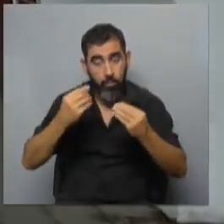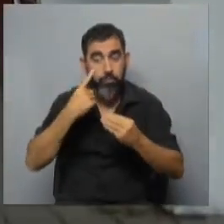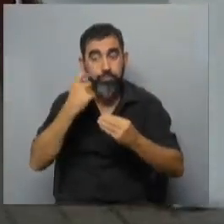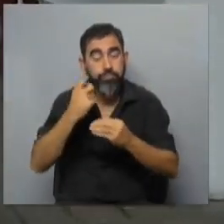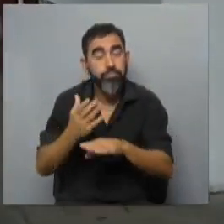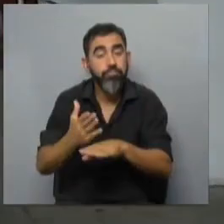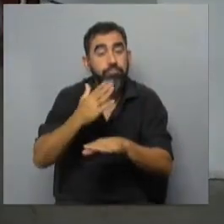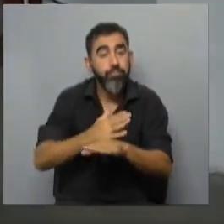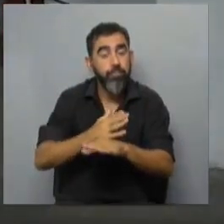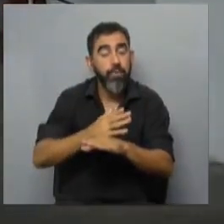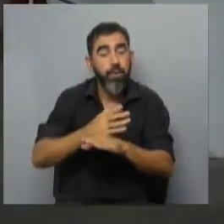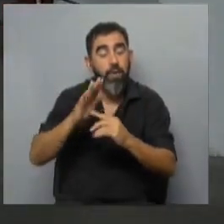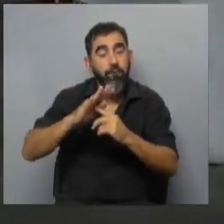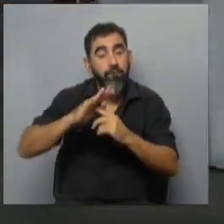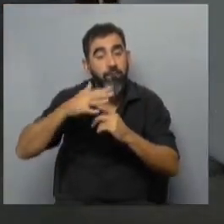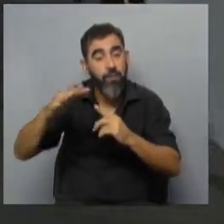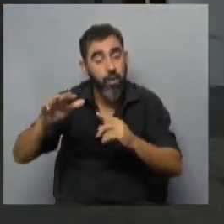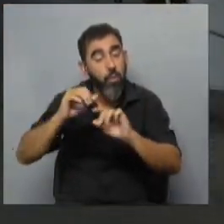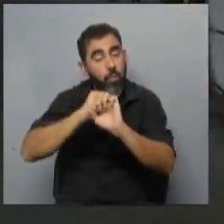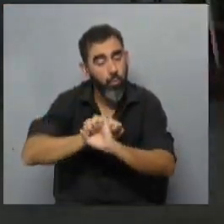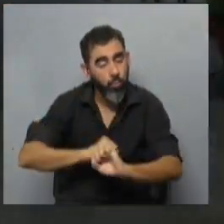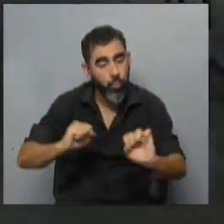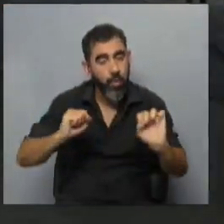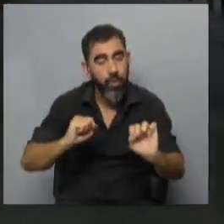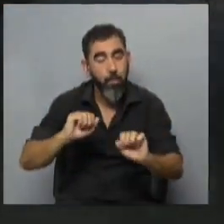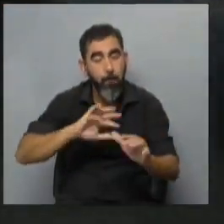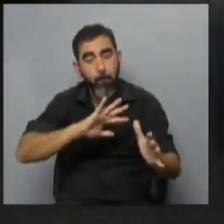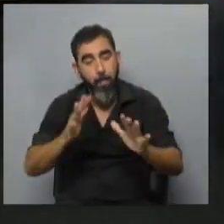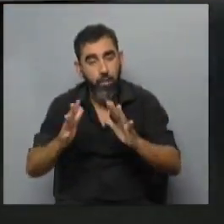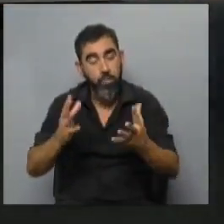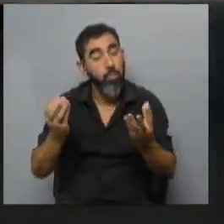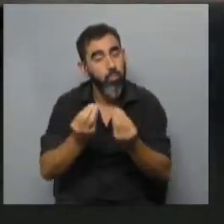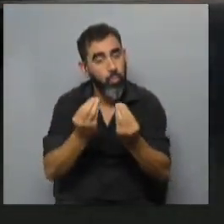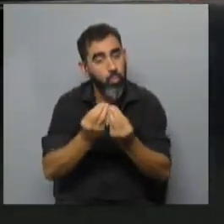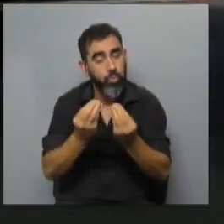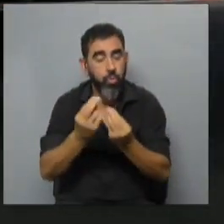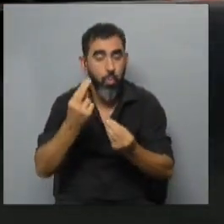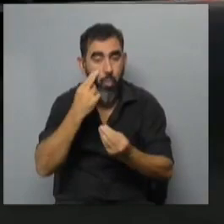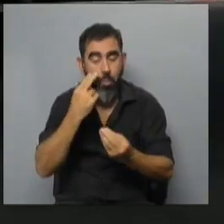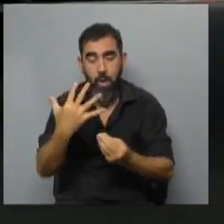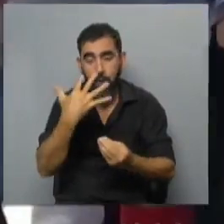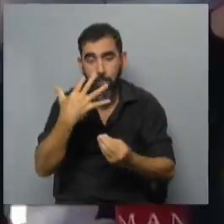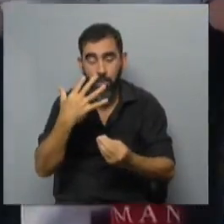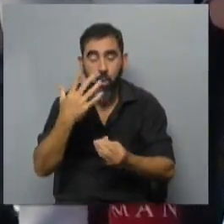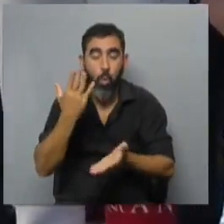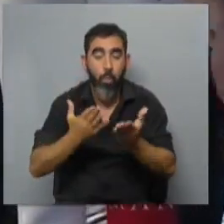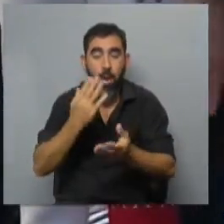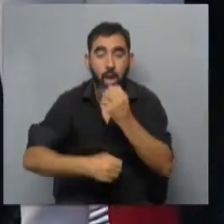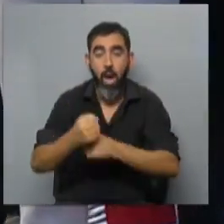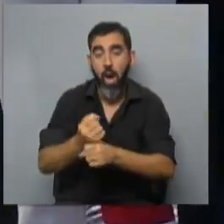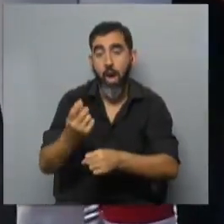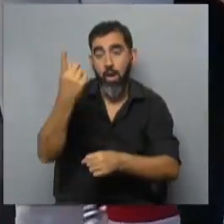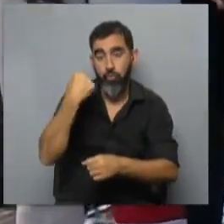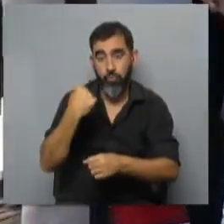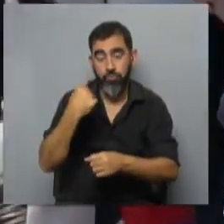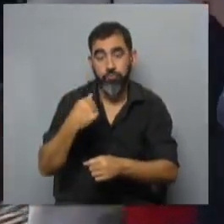una temporada del invernal que pueda ser más o menos importante o algo más importante que otros años porque